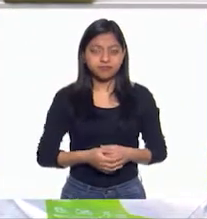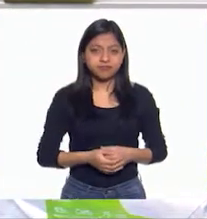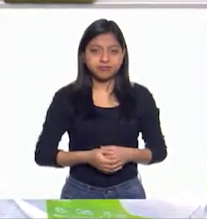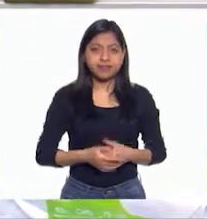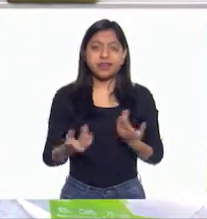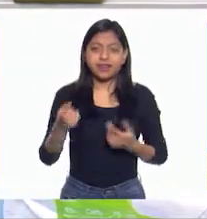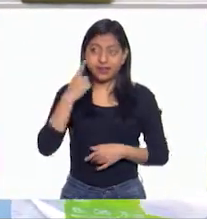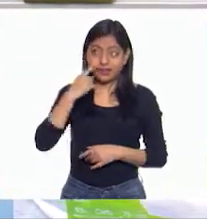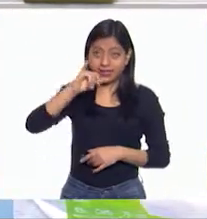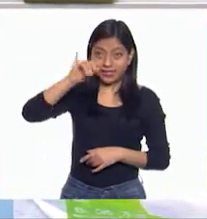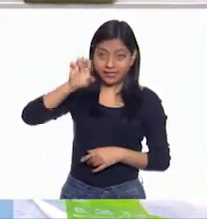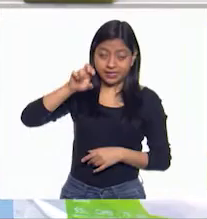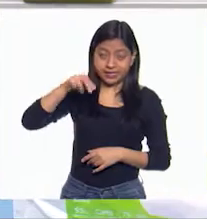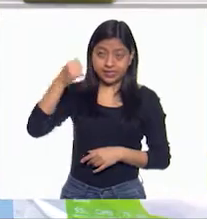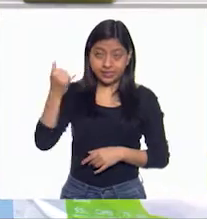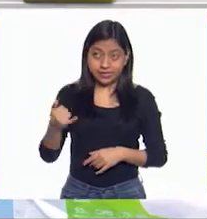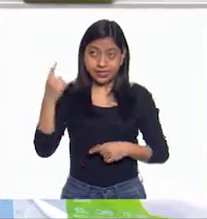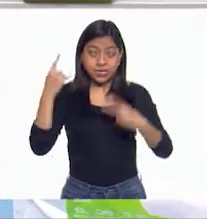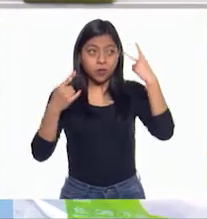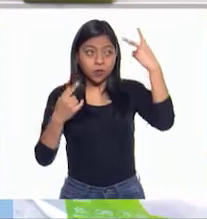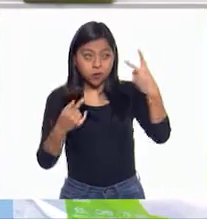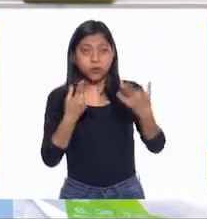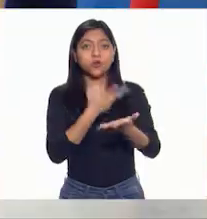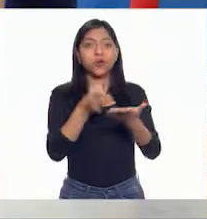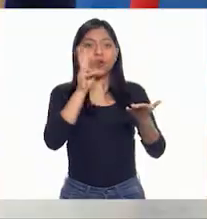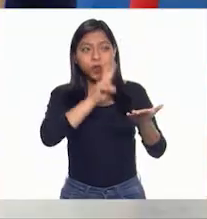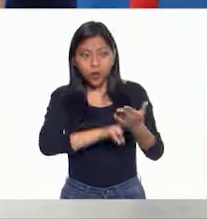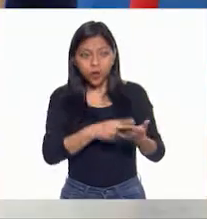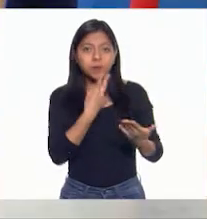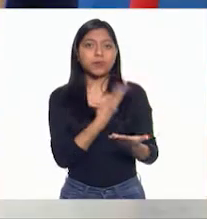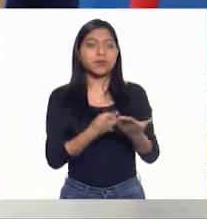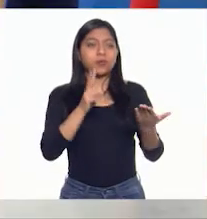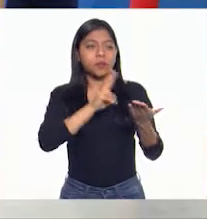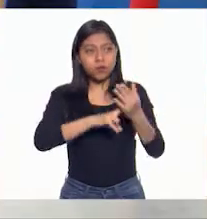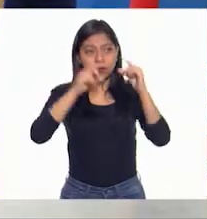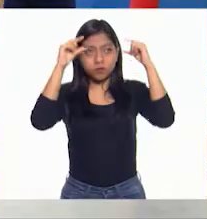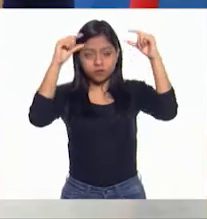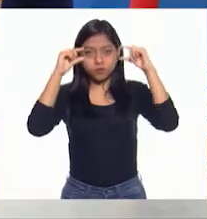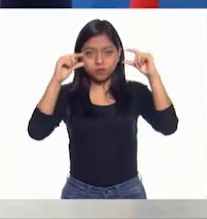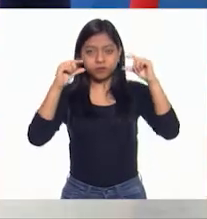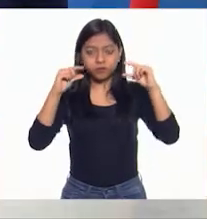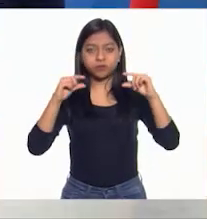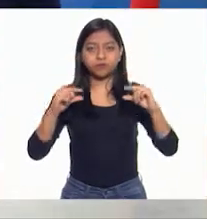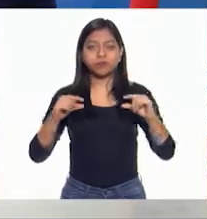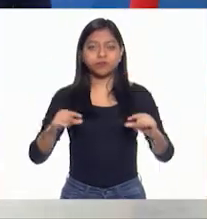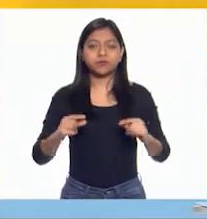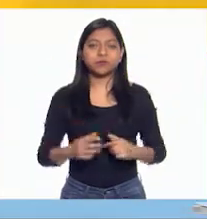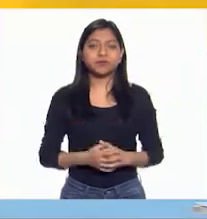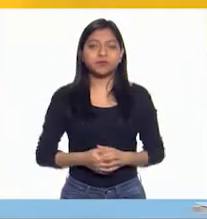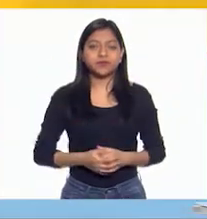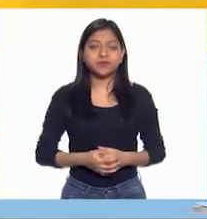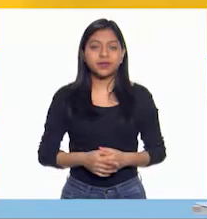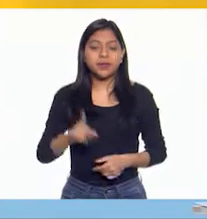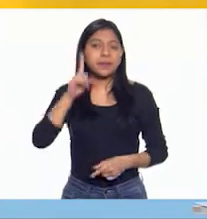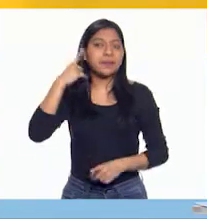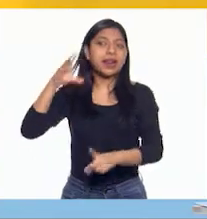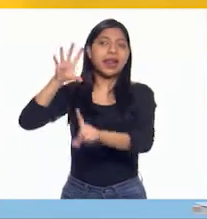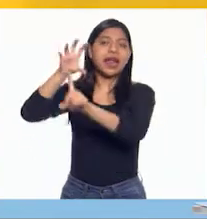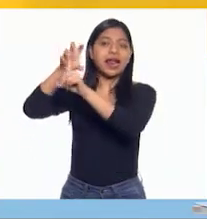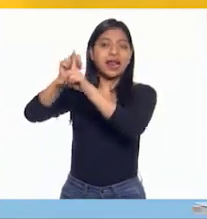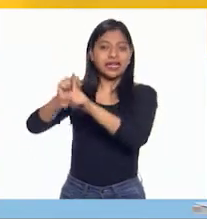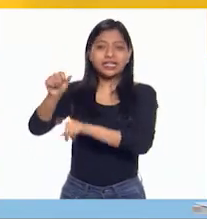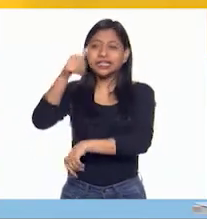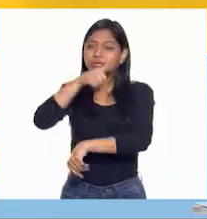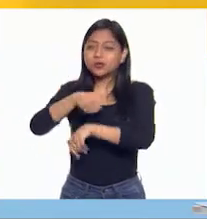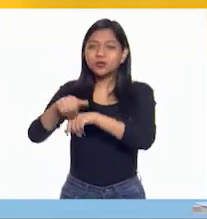Jenny fue obteniendo el doble de paquetes de 32 hojas de cada uno, hasta llegar al número